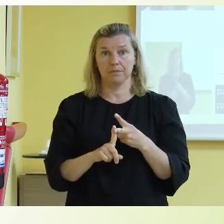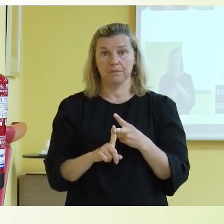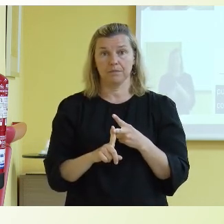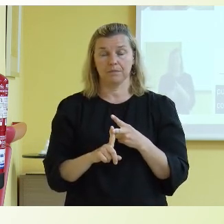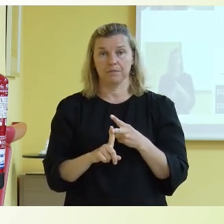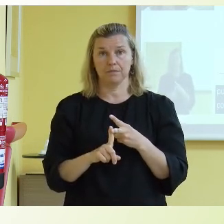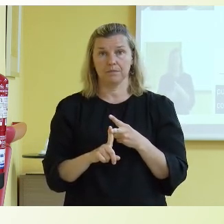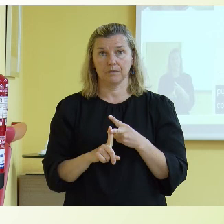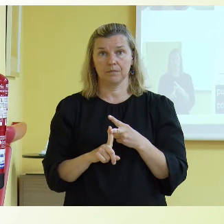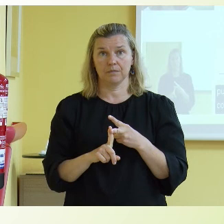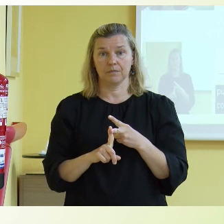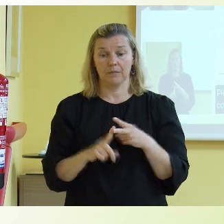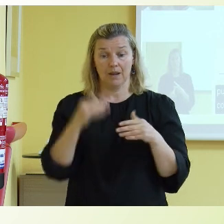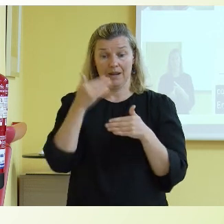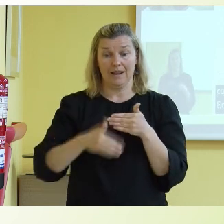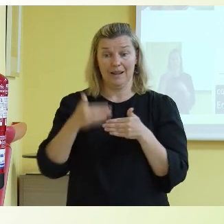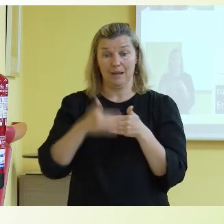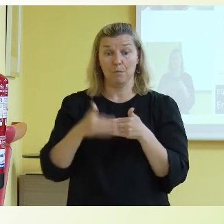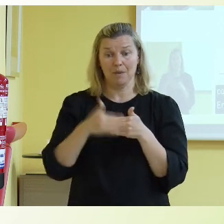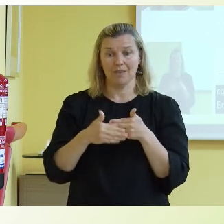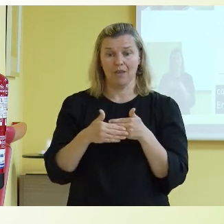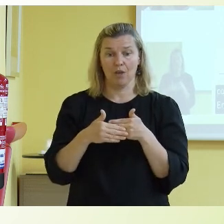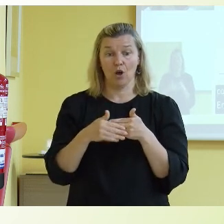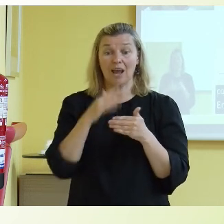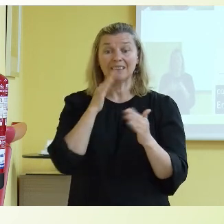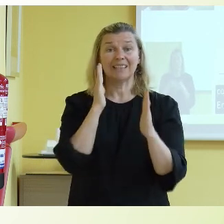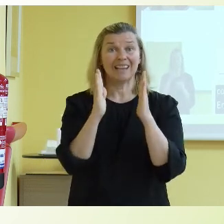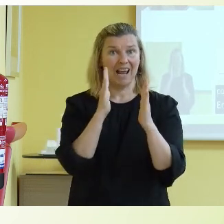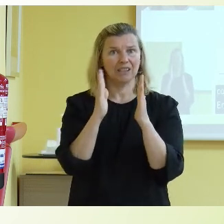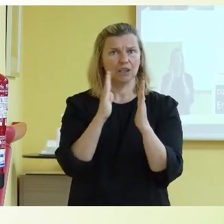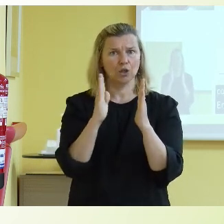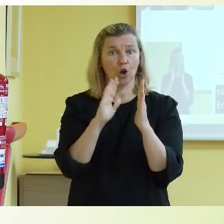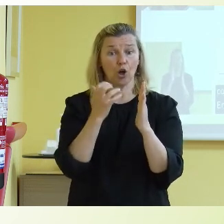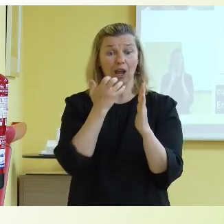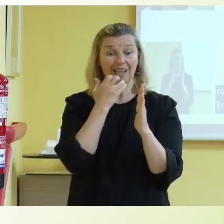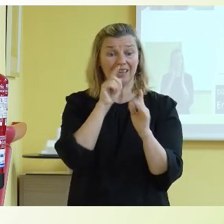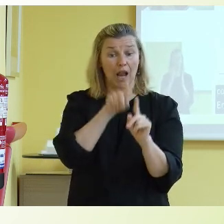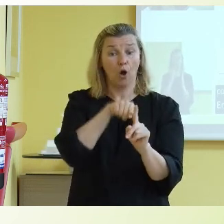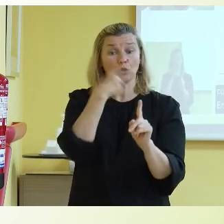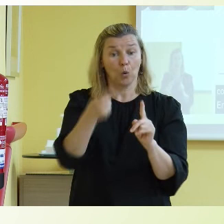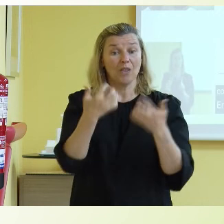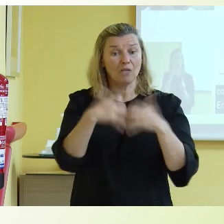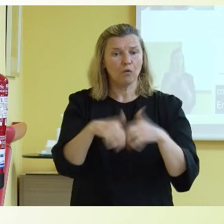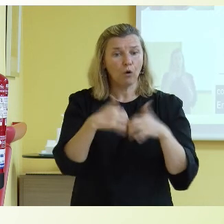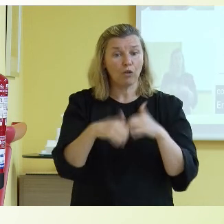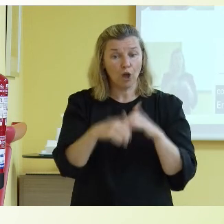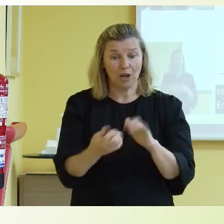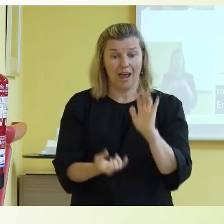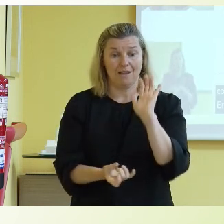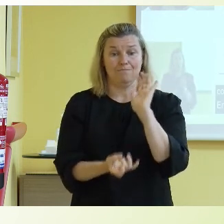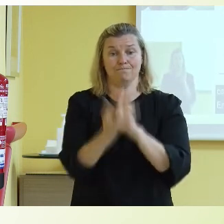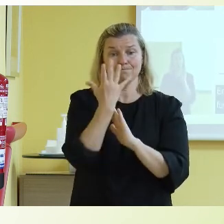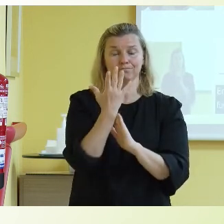la limitación se considera transitoria cuando la consecuencia funcional se produce durante los